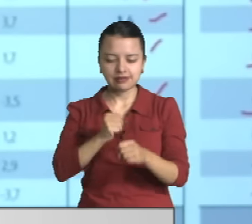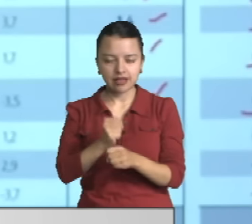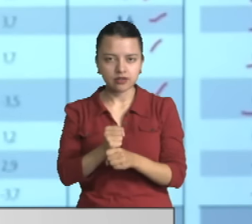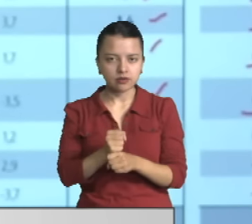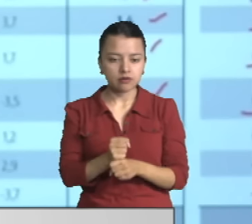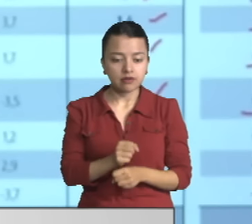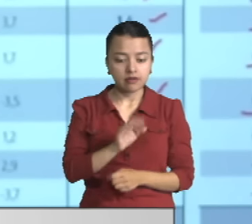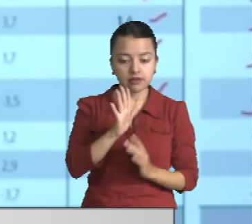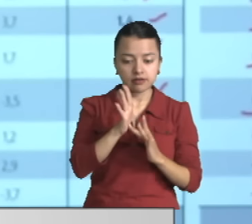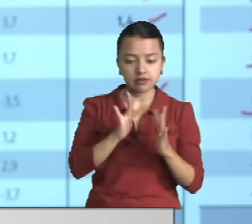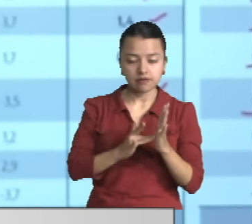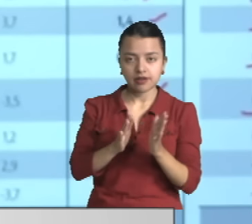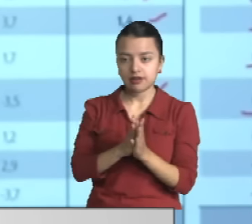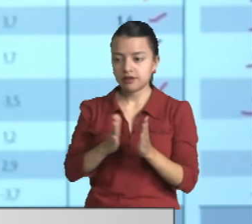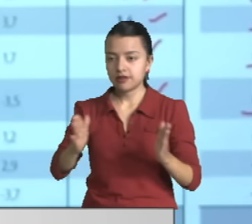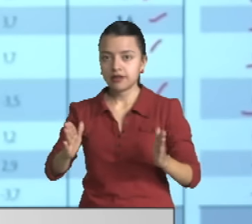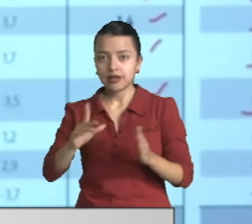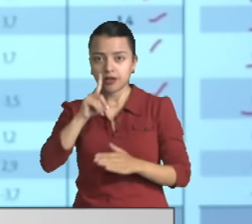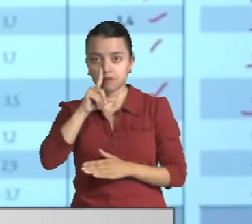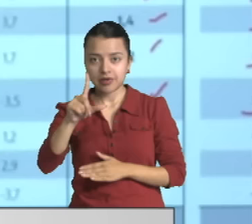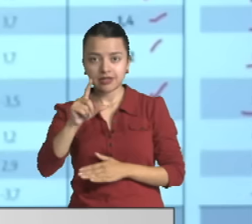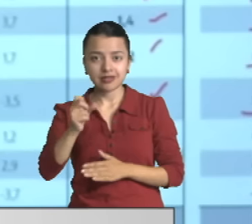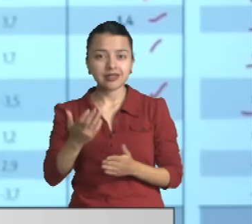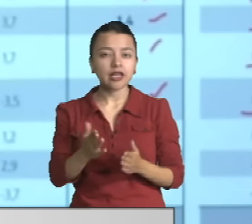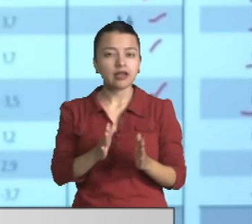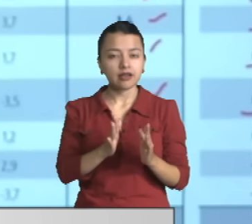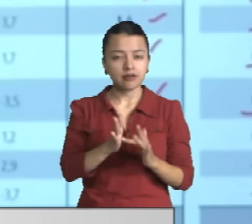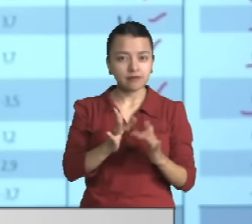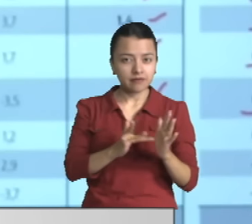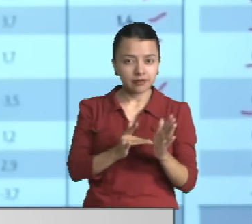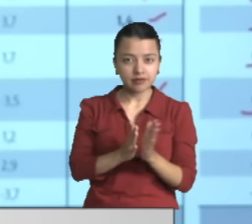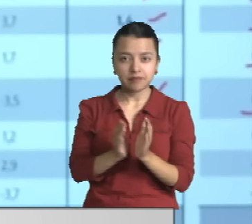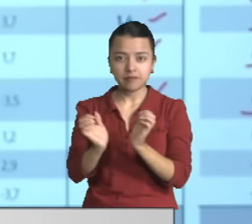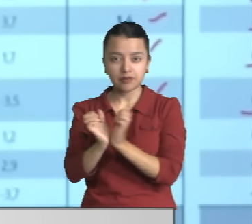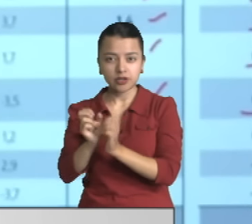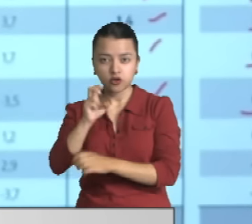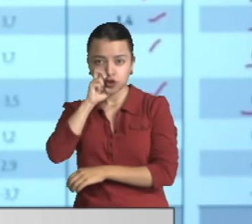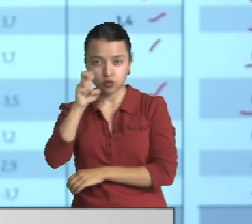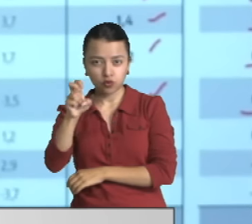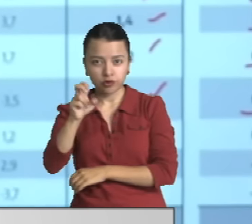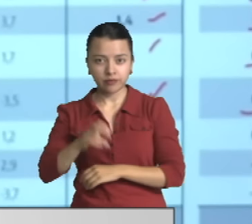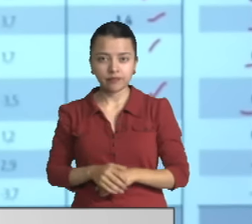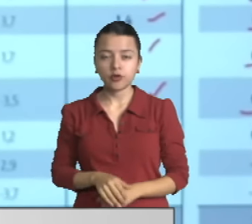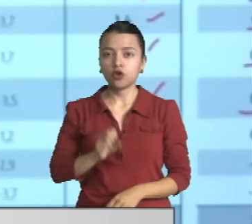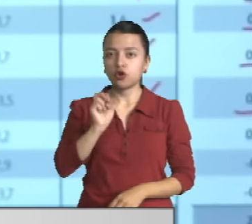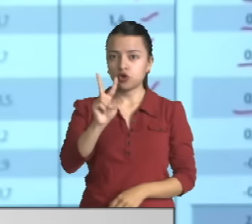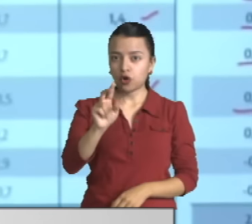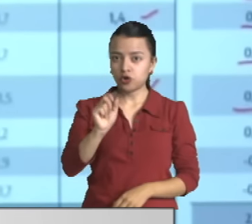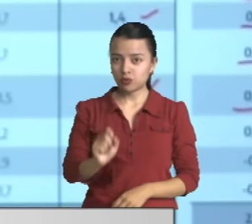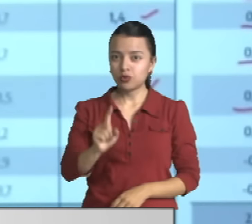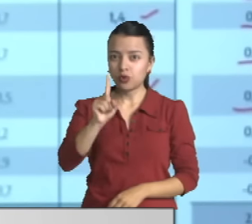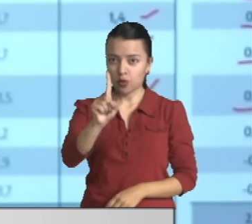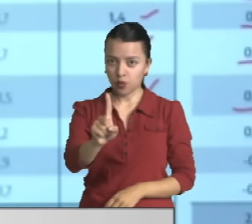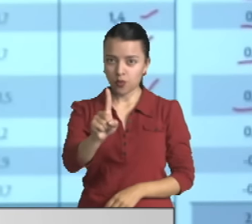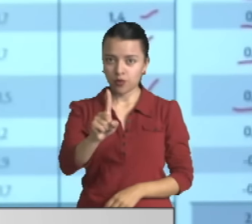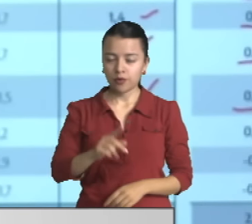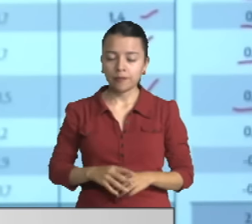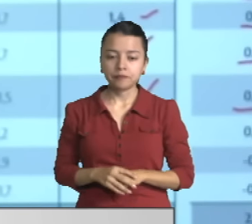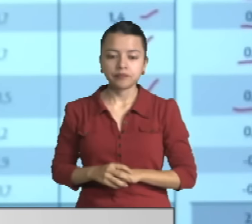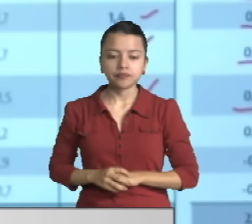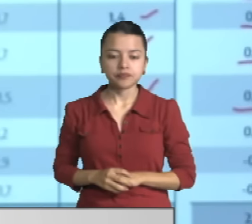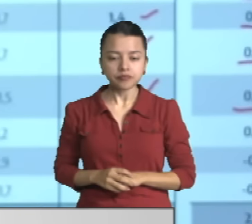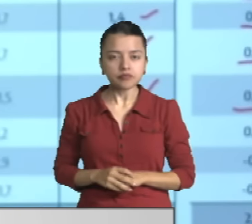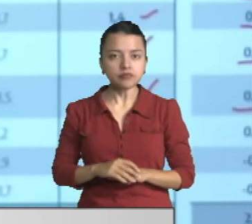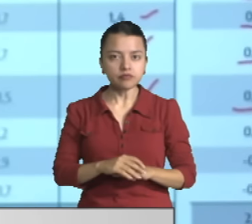abarca desde abril hasta el mes de junio. 2.1 fue el crecimiento de la economía colombiana, liderado, jalonado principalmente por